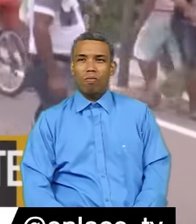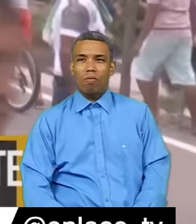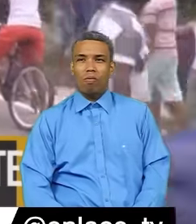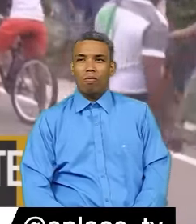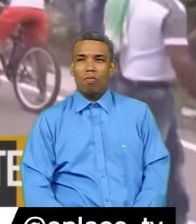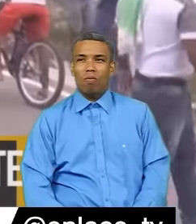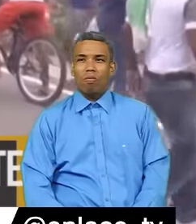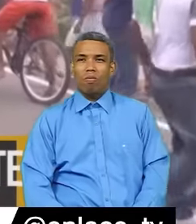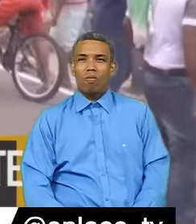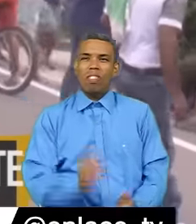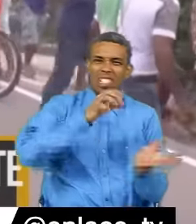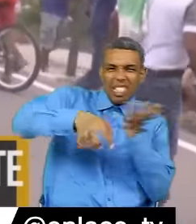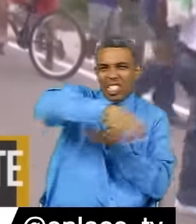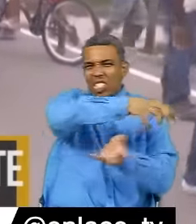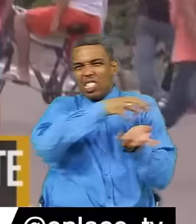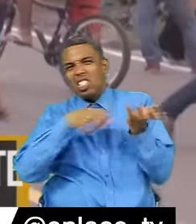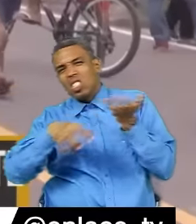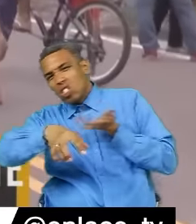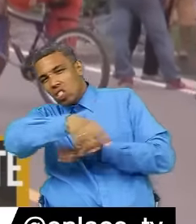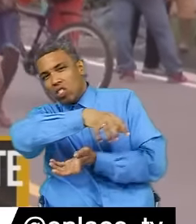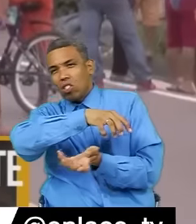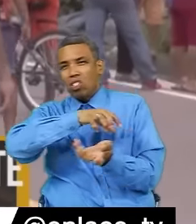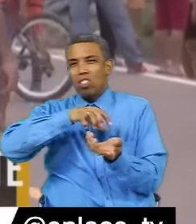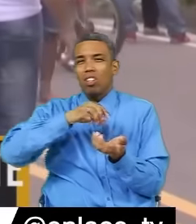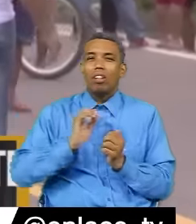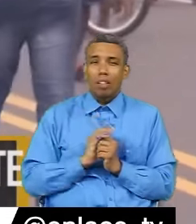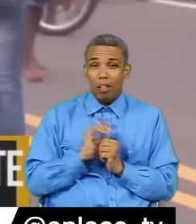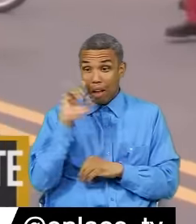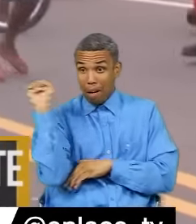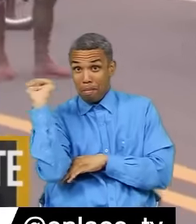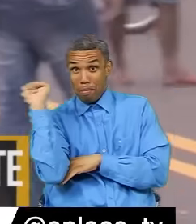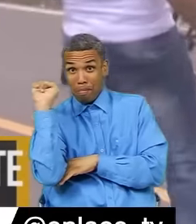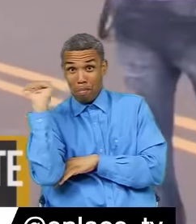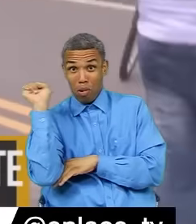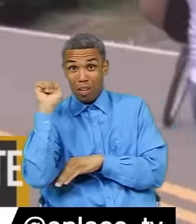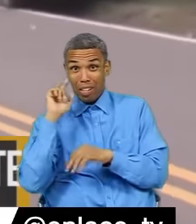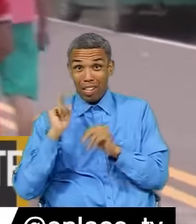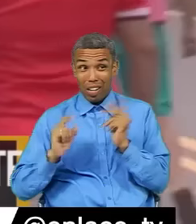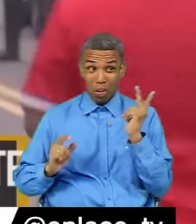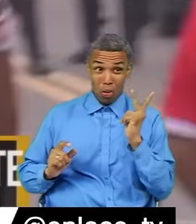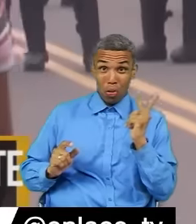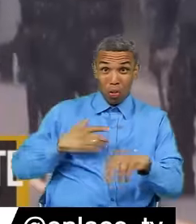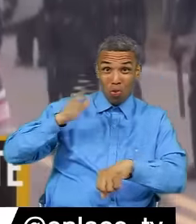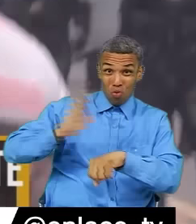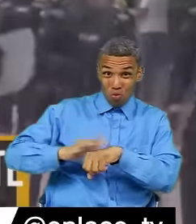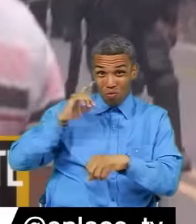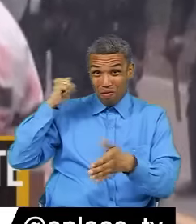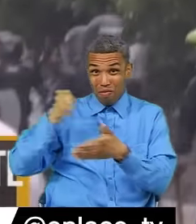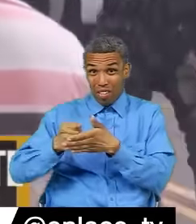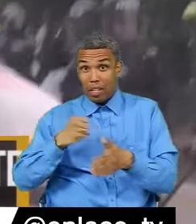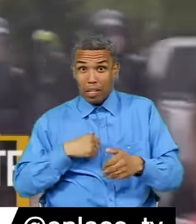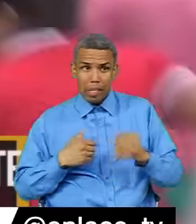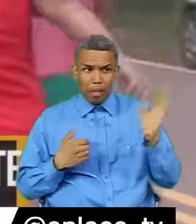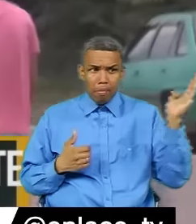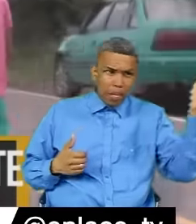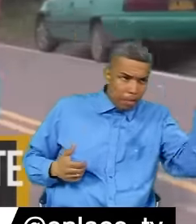En medio del disturbio, la policía aprovechó para retirar la camioneta oficial donde llevaban a los dos policías responsables del accidente.